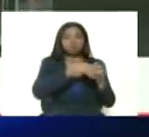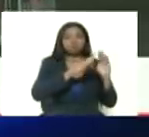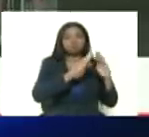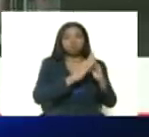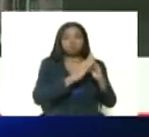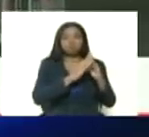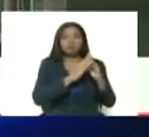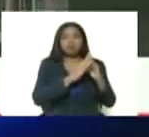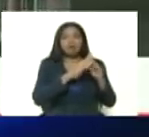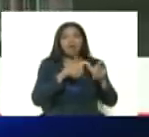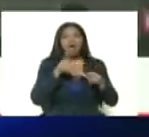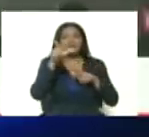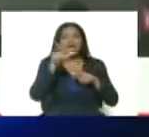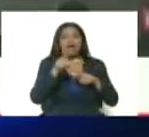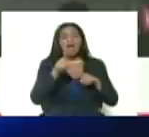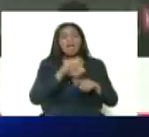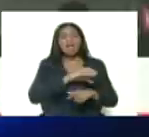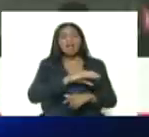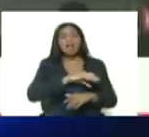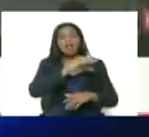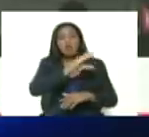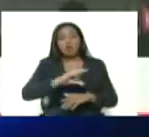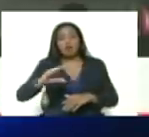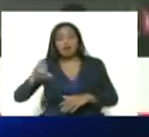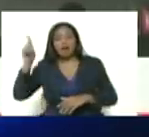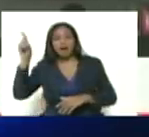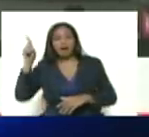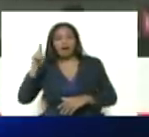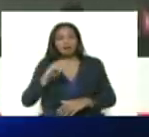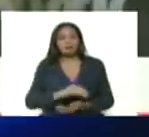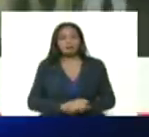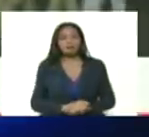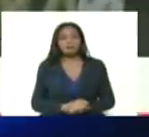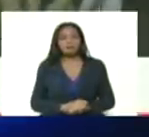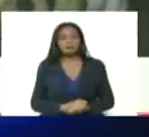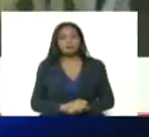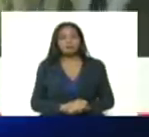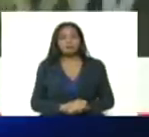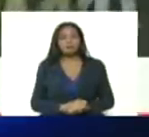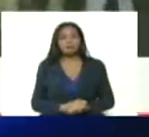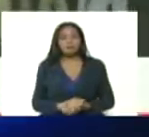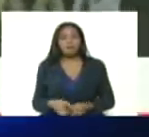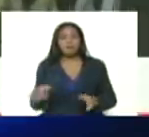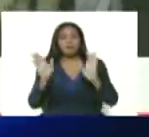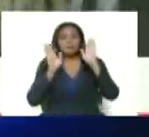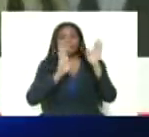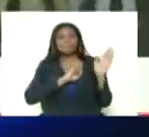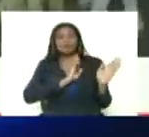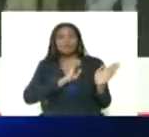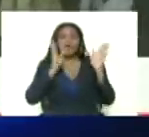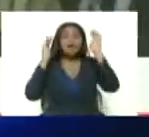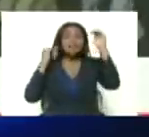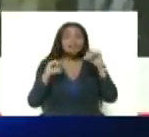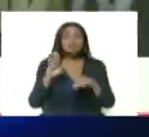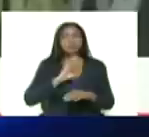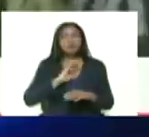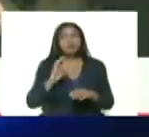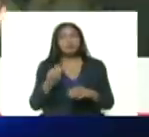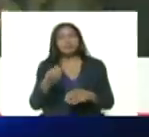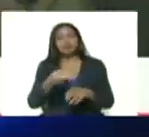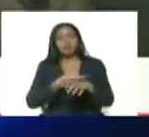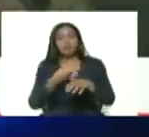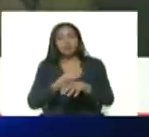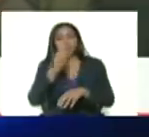ciudad vacacional Los Caracas, dispuestas para esta atención por parte del gobernador Jorge Luis